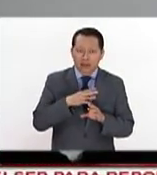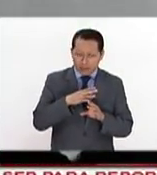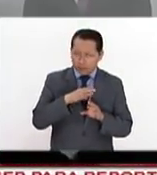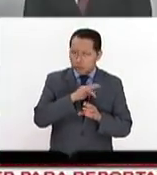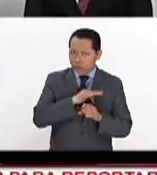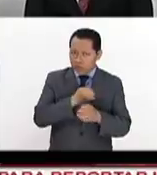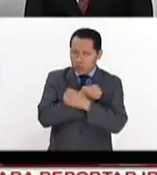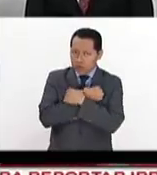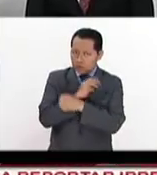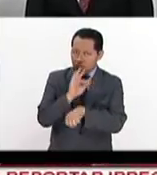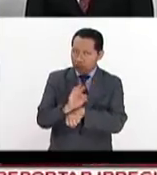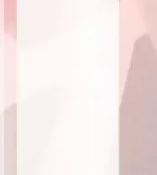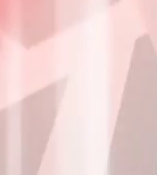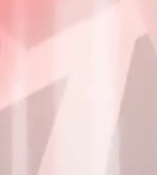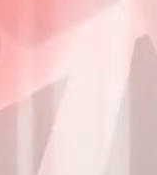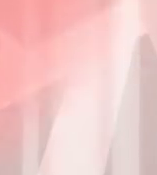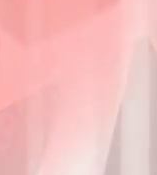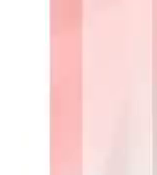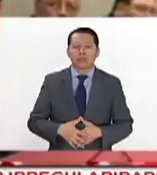la educación.